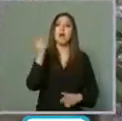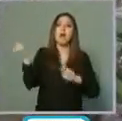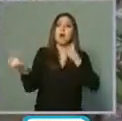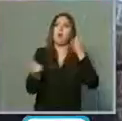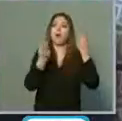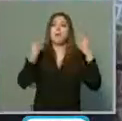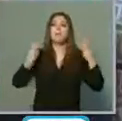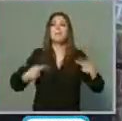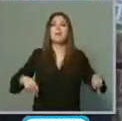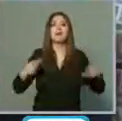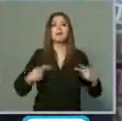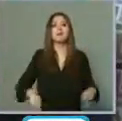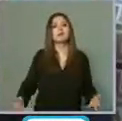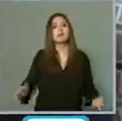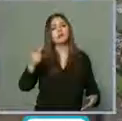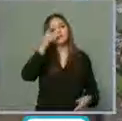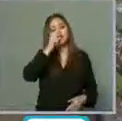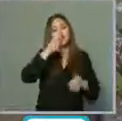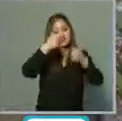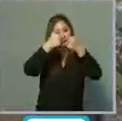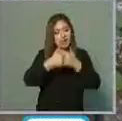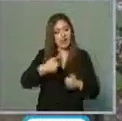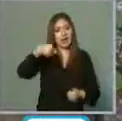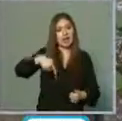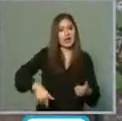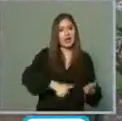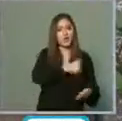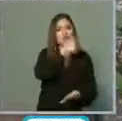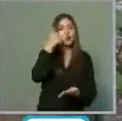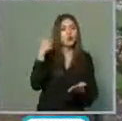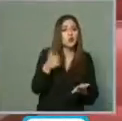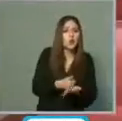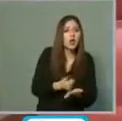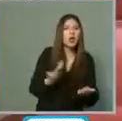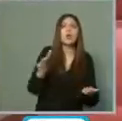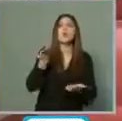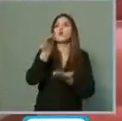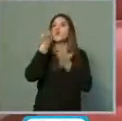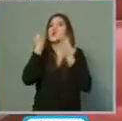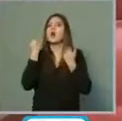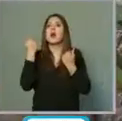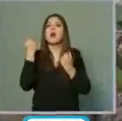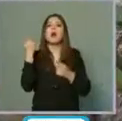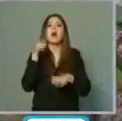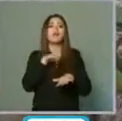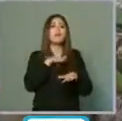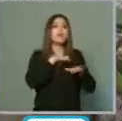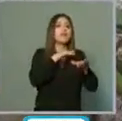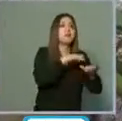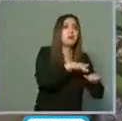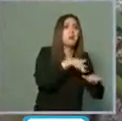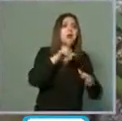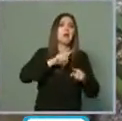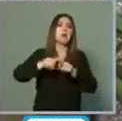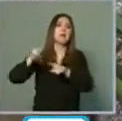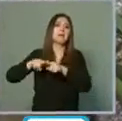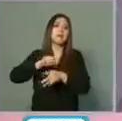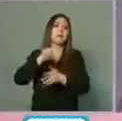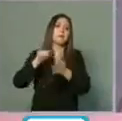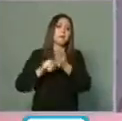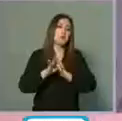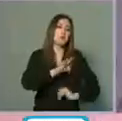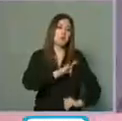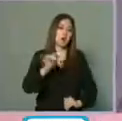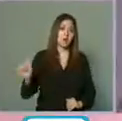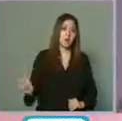quedar aquí en el verano disfrutando, por supuesto, de que ya no hay tanto tráfico y podemos ir a lugares, pues también está buenísima para